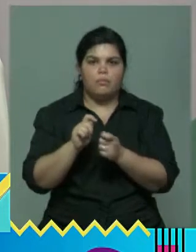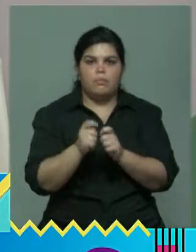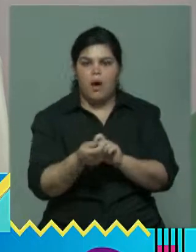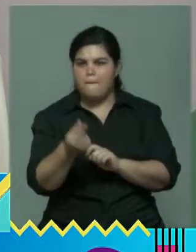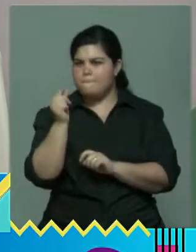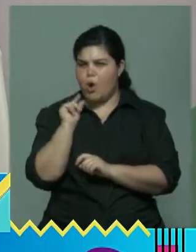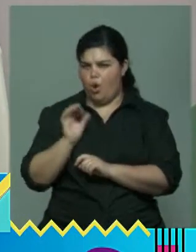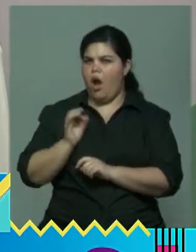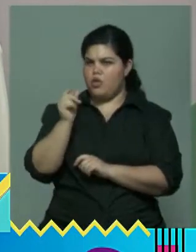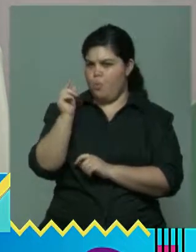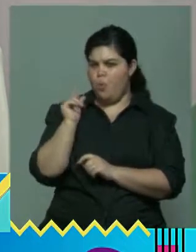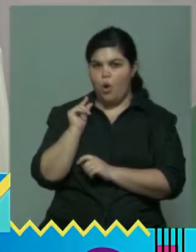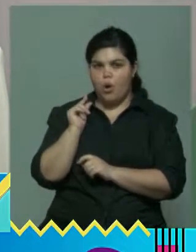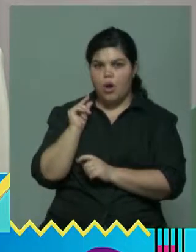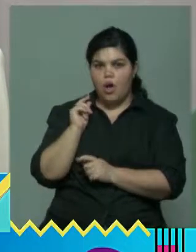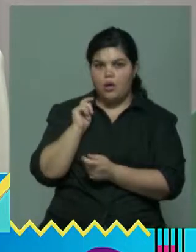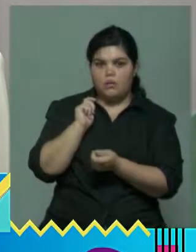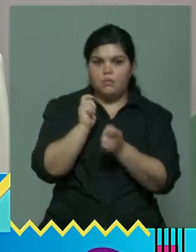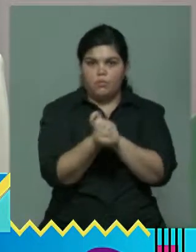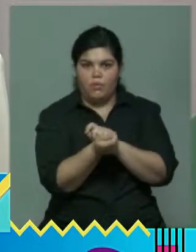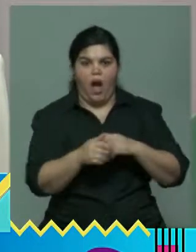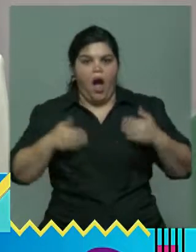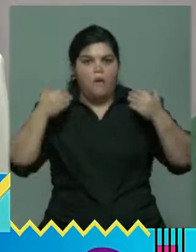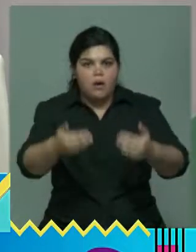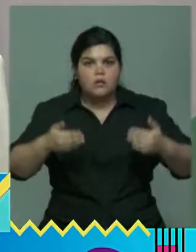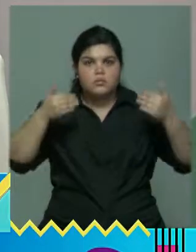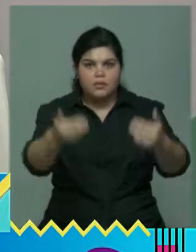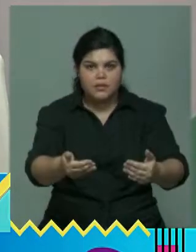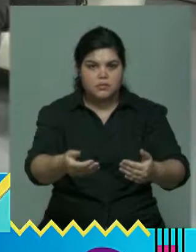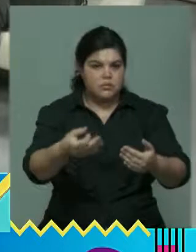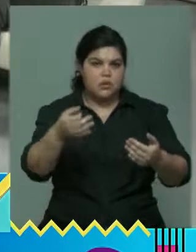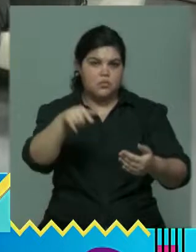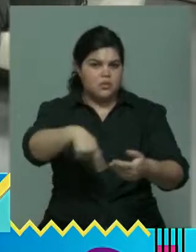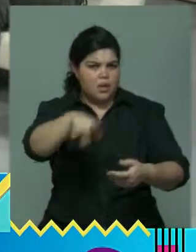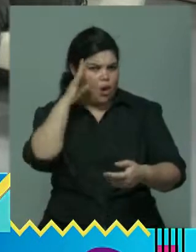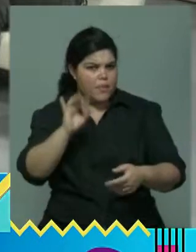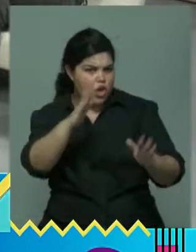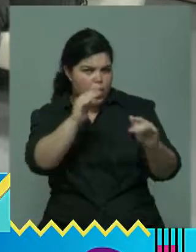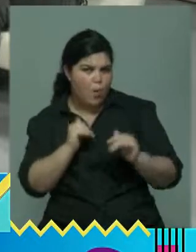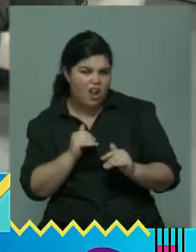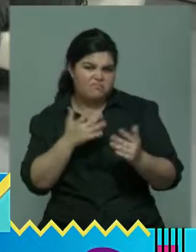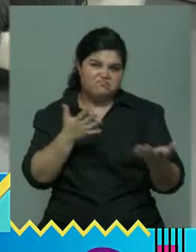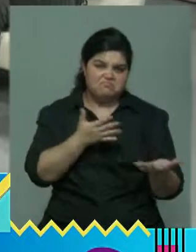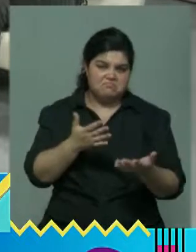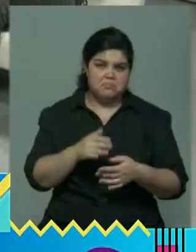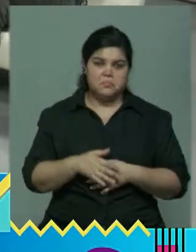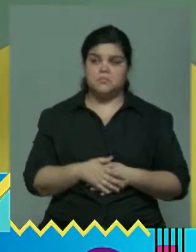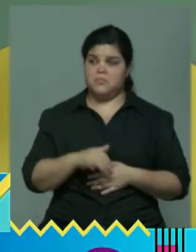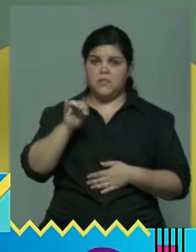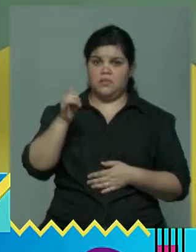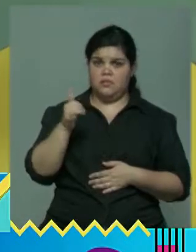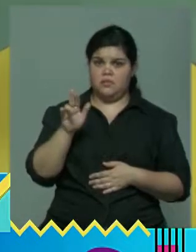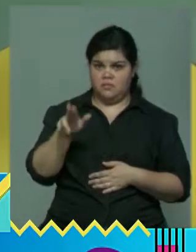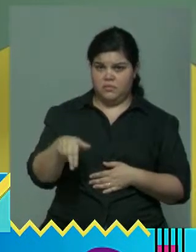me parece que se ha avanzado muchísimo. No sé ustedes si lo ven así también, que están más empapados en el tema. Sí, es cierto. Podemos decir